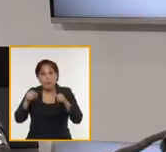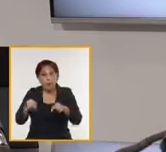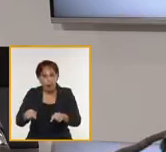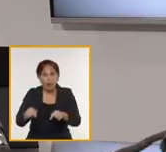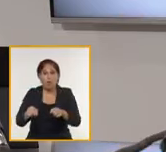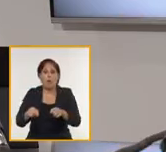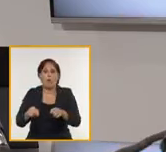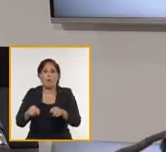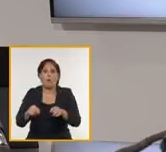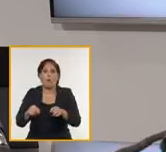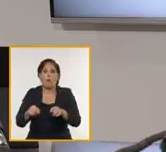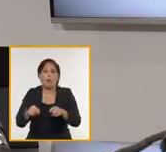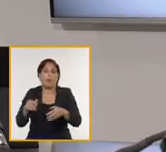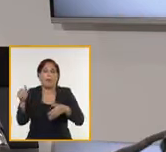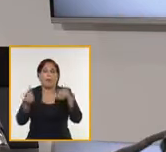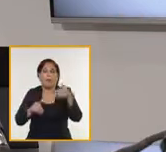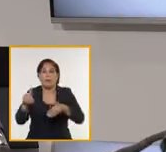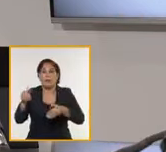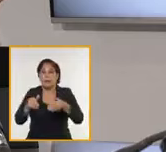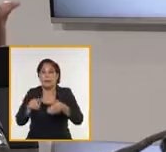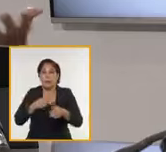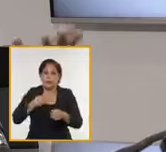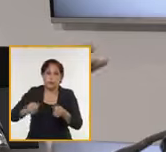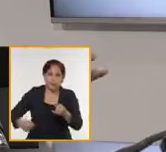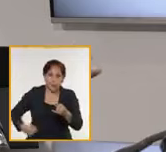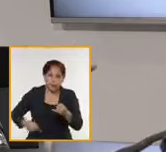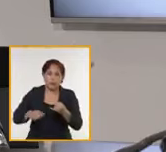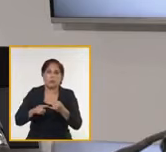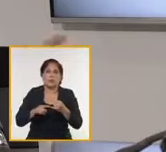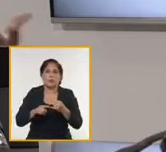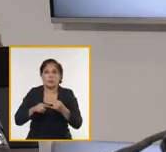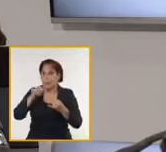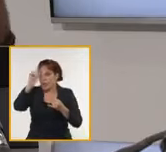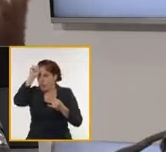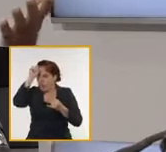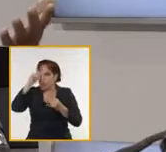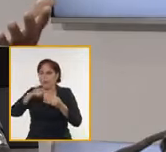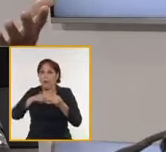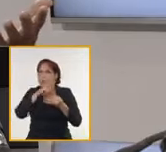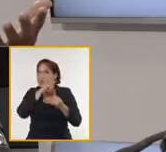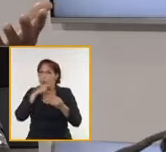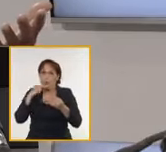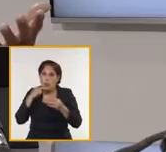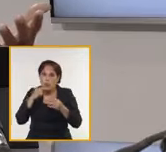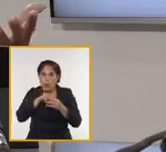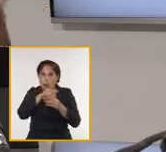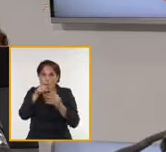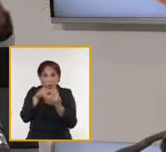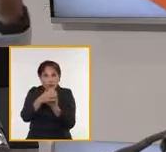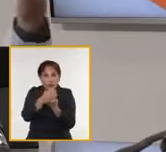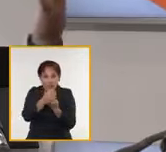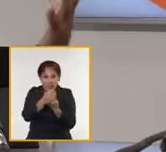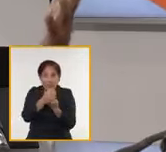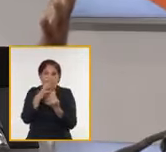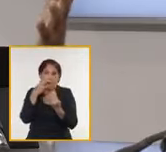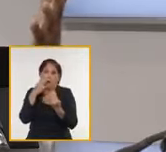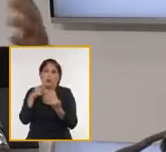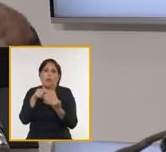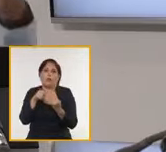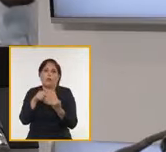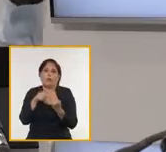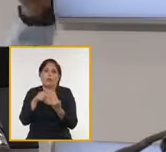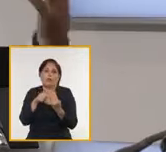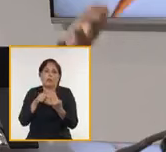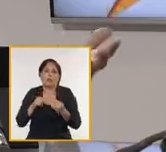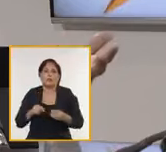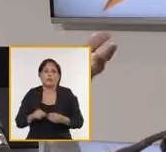adquiriendo la región con la participación de China, con la participación de Rusia, con la participación de India a nivel